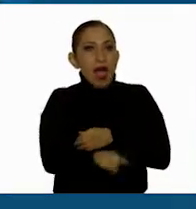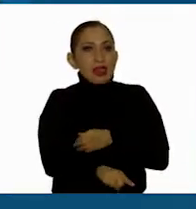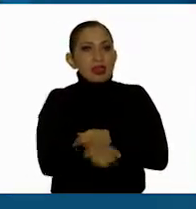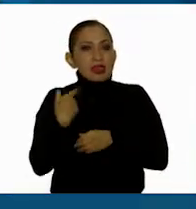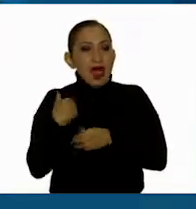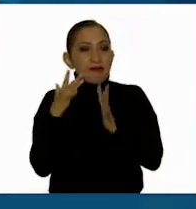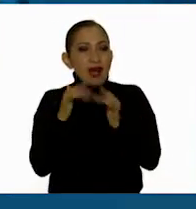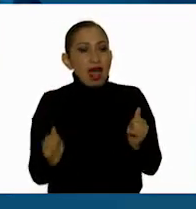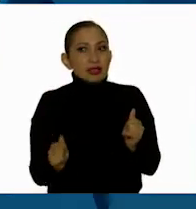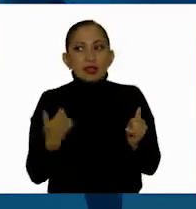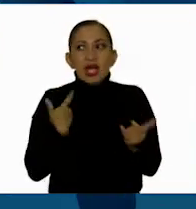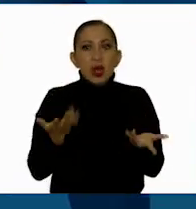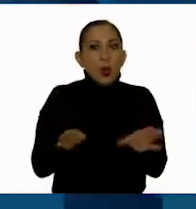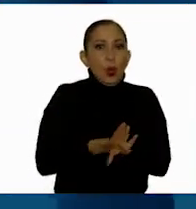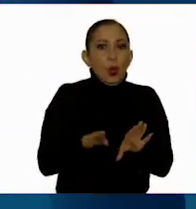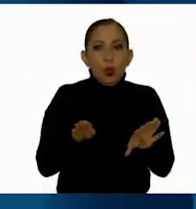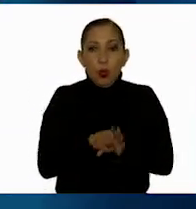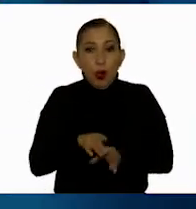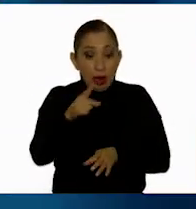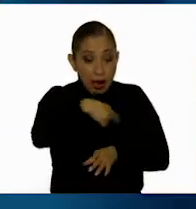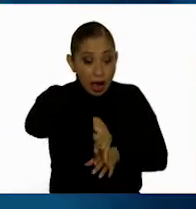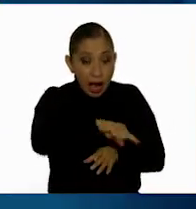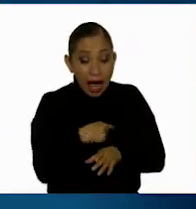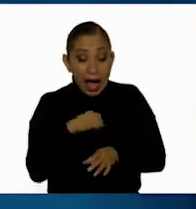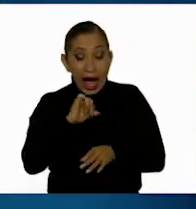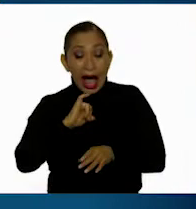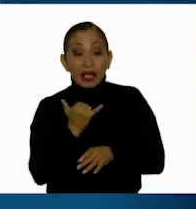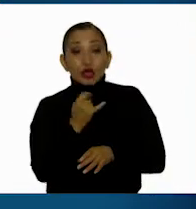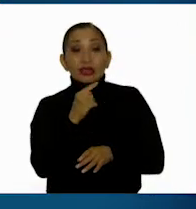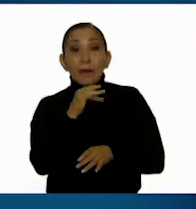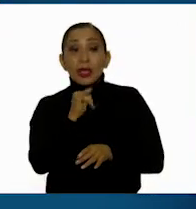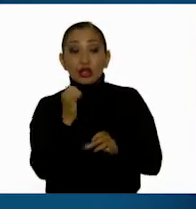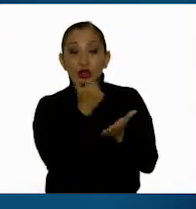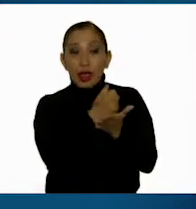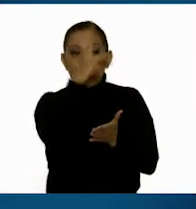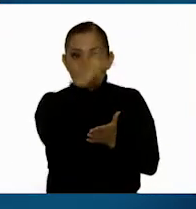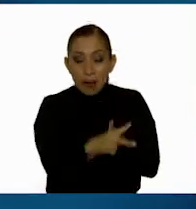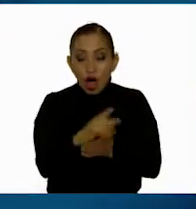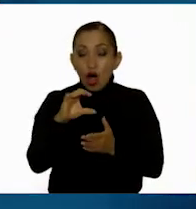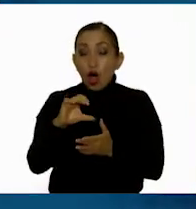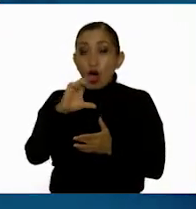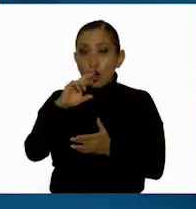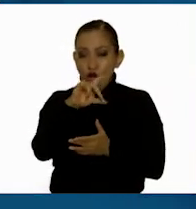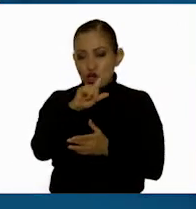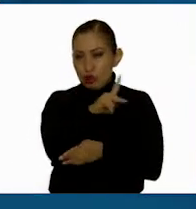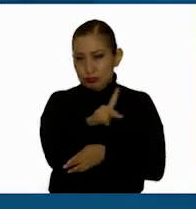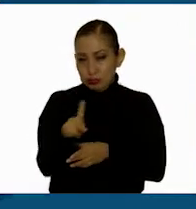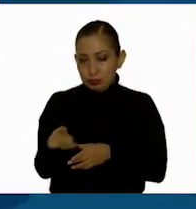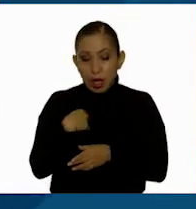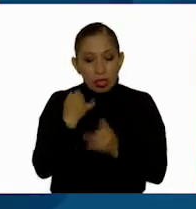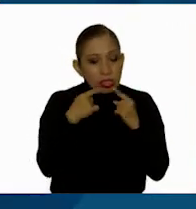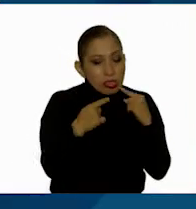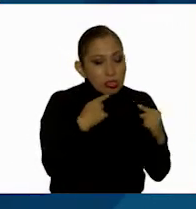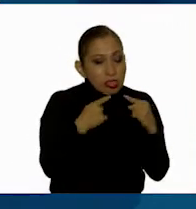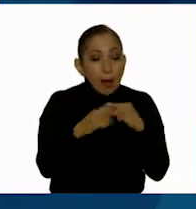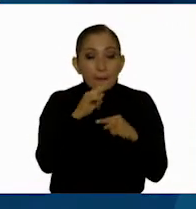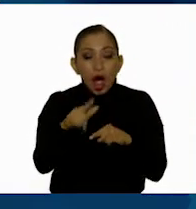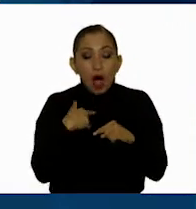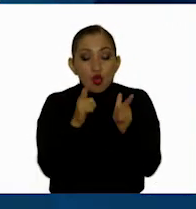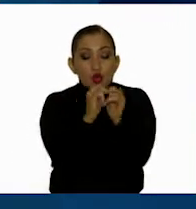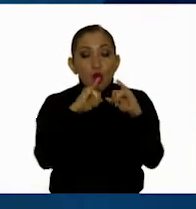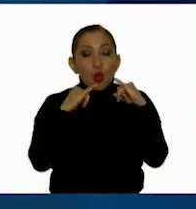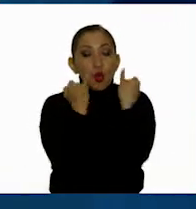usurpador? Los miembros del Ayuntamiento de la Ciudad de México, criollos todos ellos, proponen la creación de una